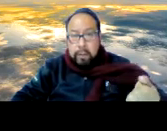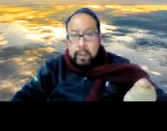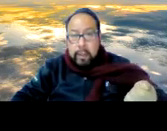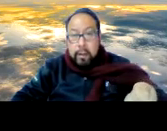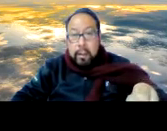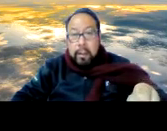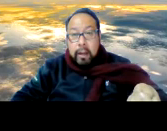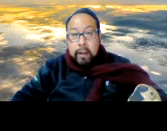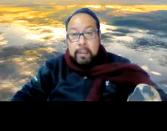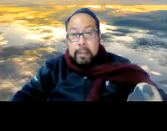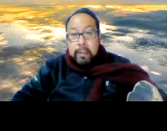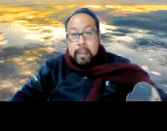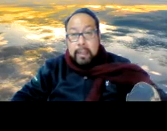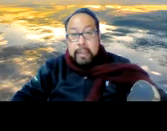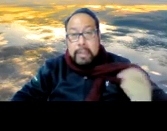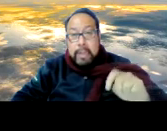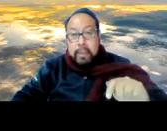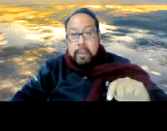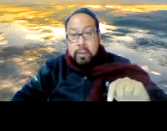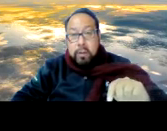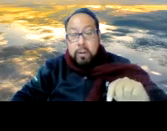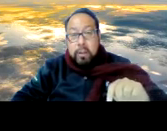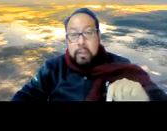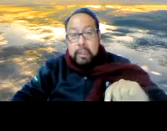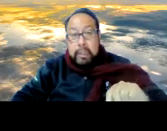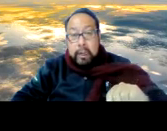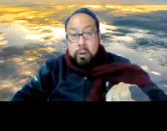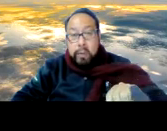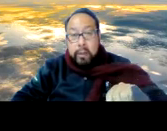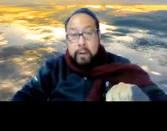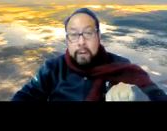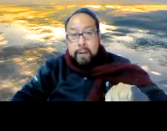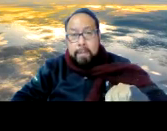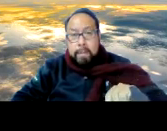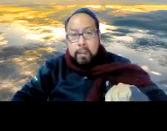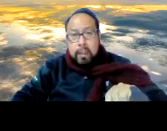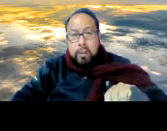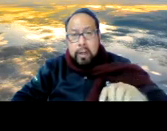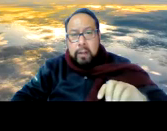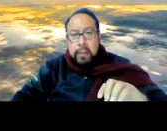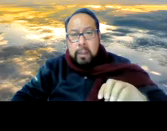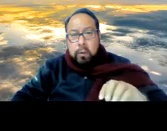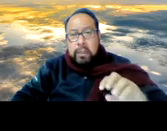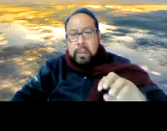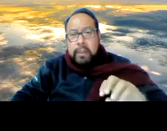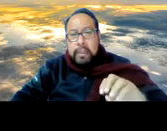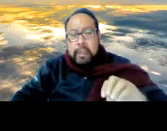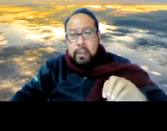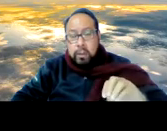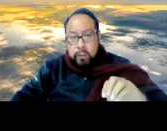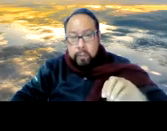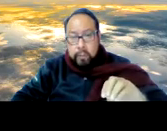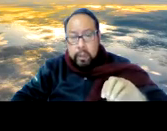revistas científicas, revistas de indexación y resumen. ¿Qué son las revistas o el sistema